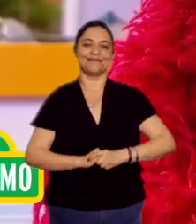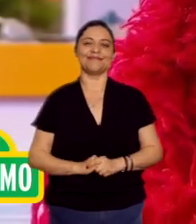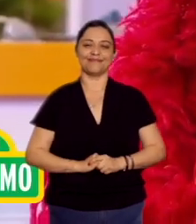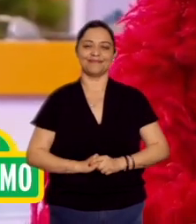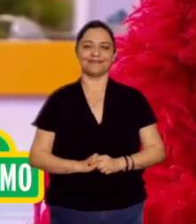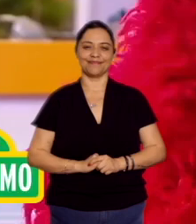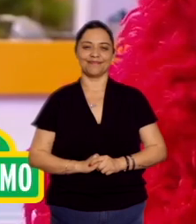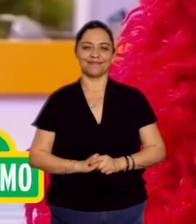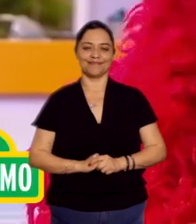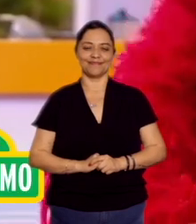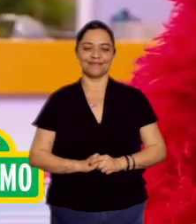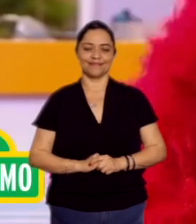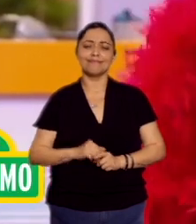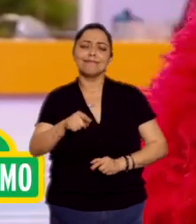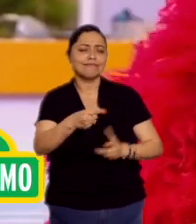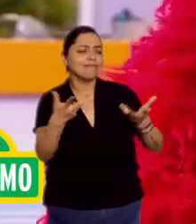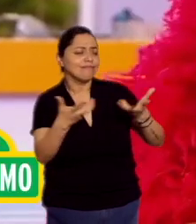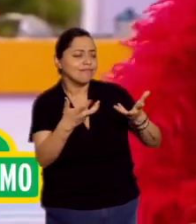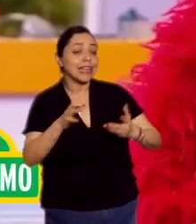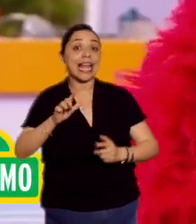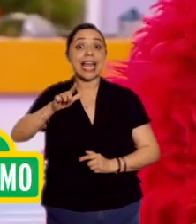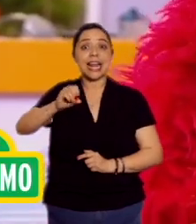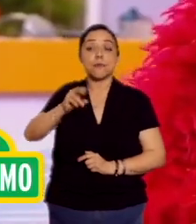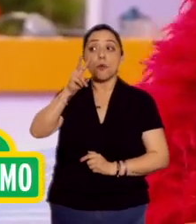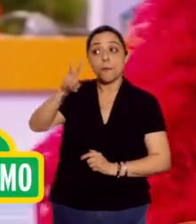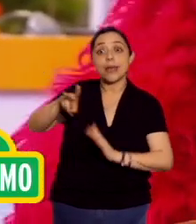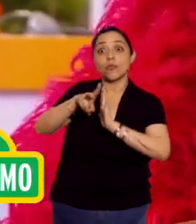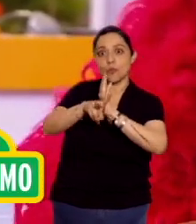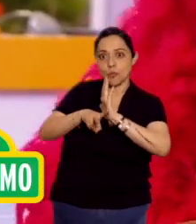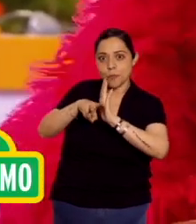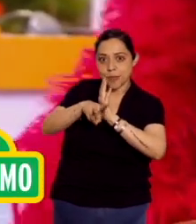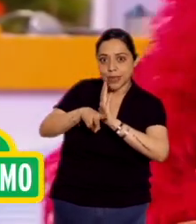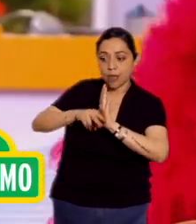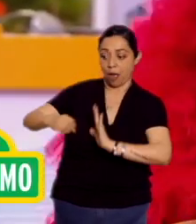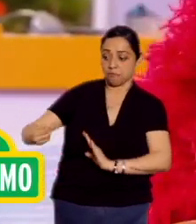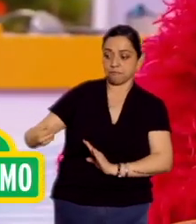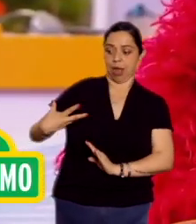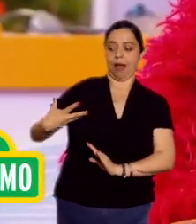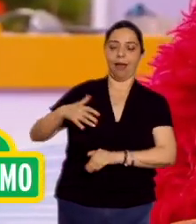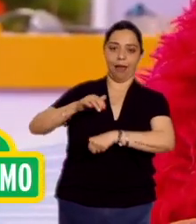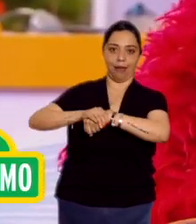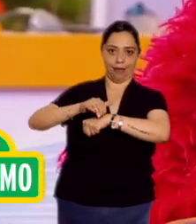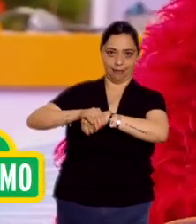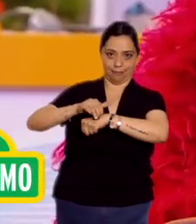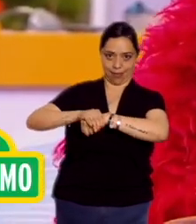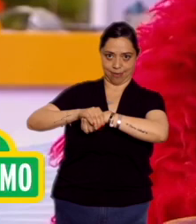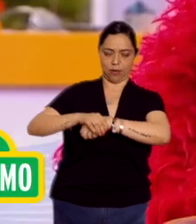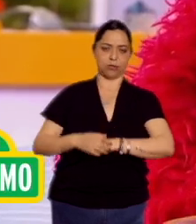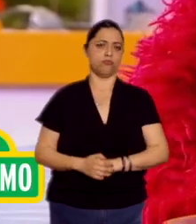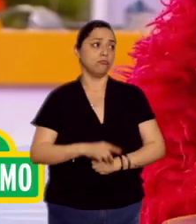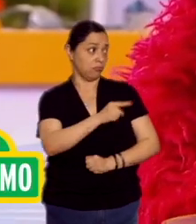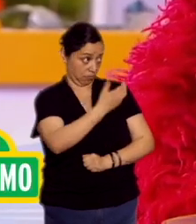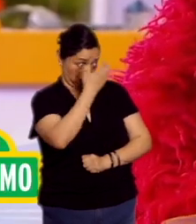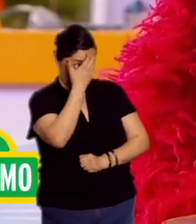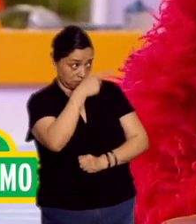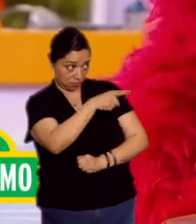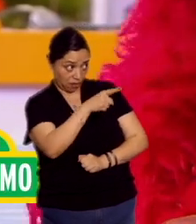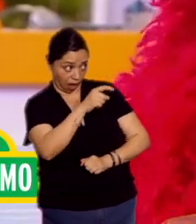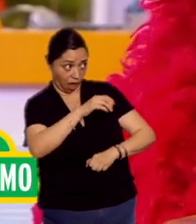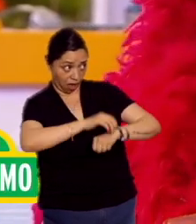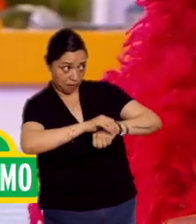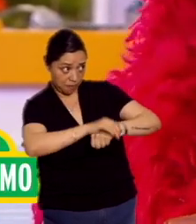¡Wow! ¿Qué haces, Elmo? Elmo está viendo un video que le mandó un amigo. Ah, ¿y tú conoces a ese